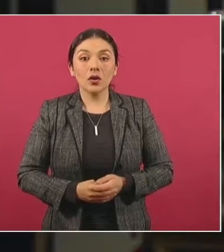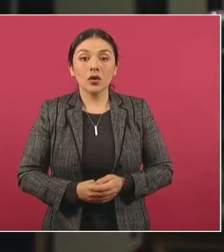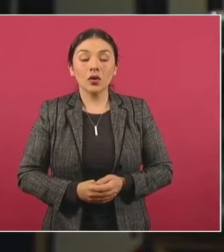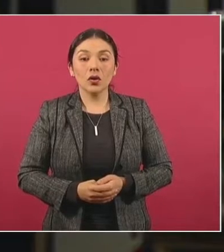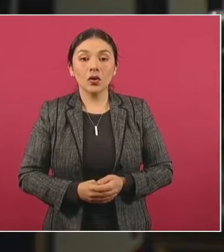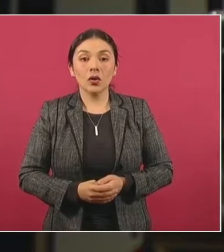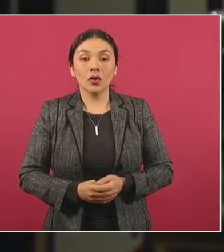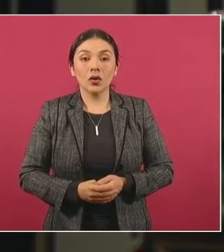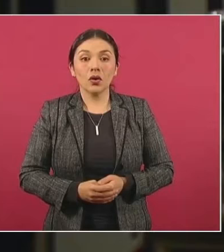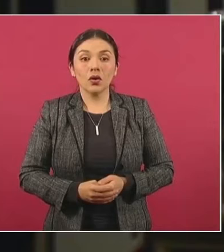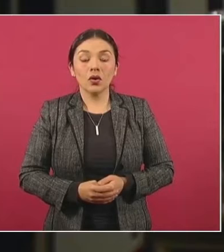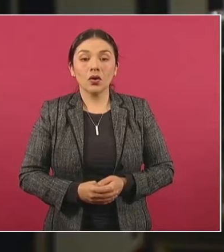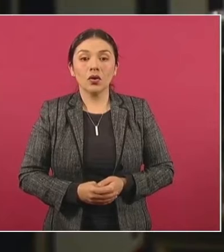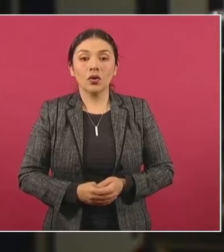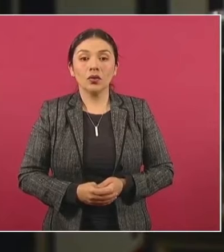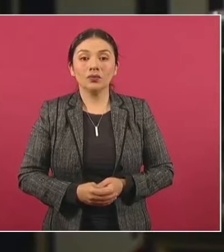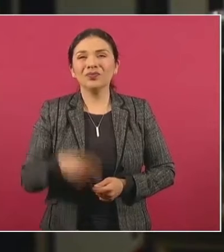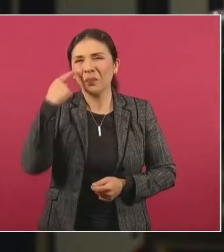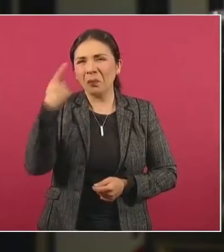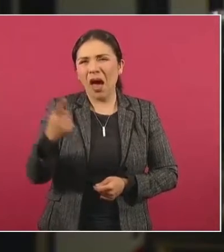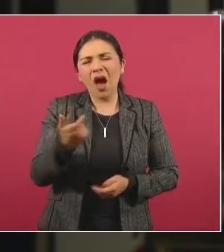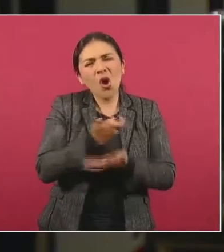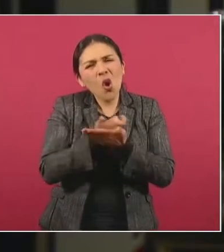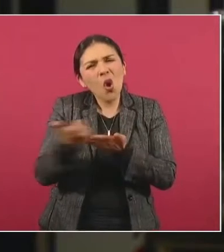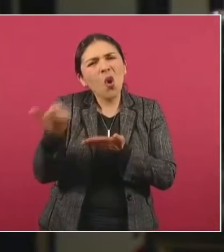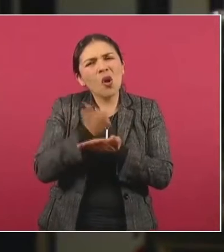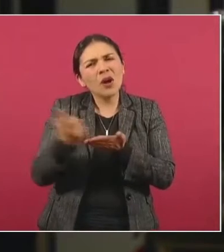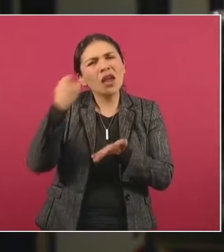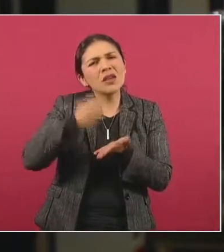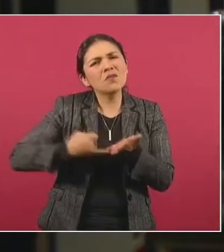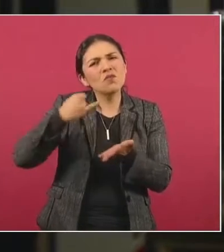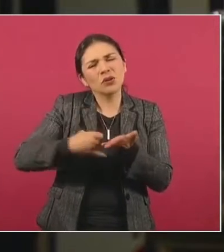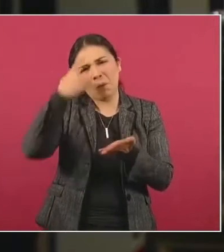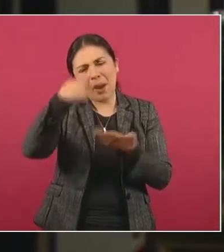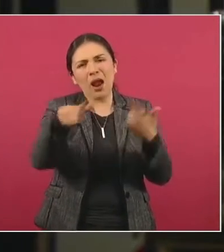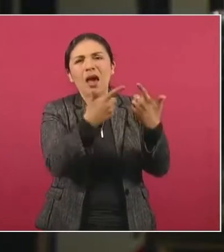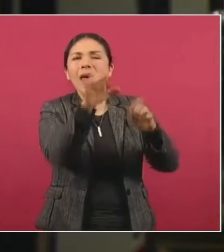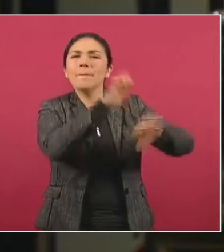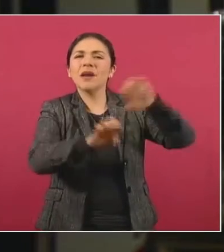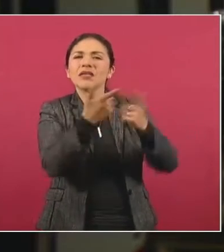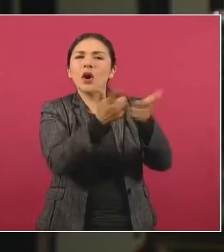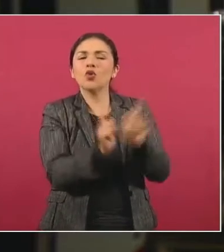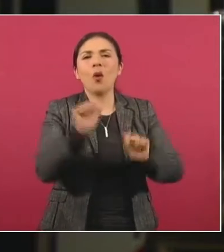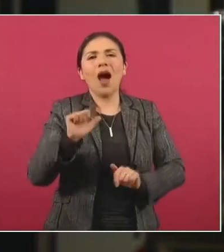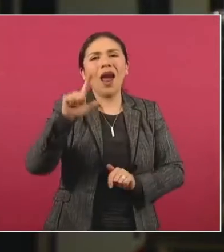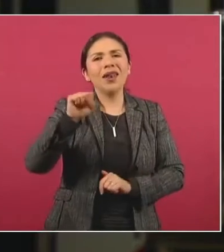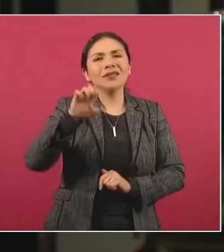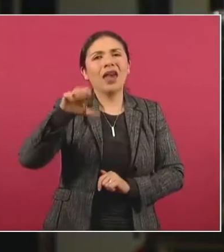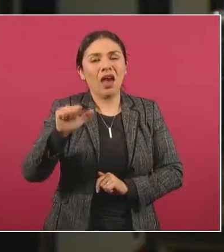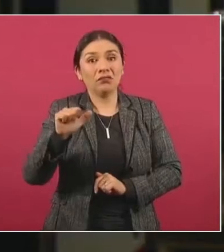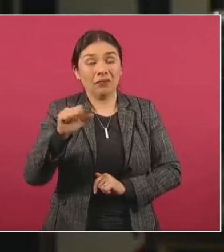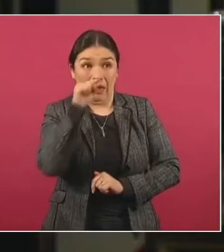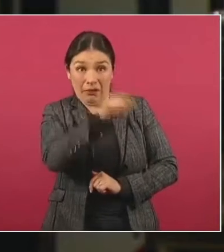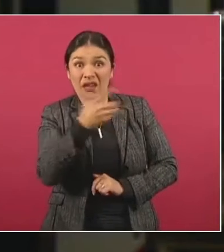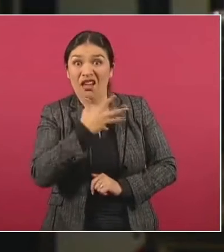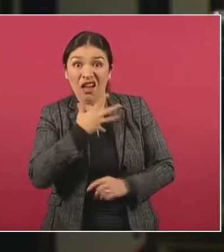está el cobro de los impuestos al grupo Alsea. Hay un litigio